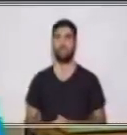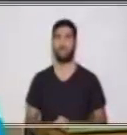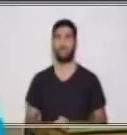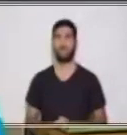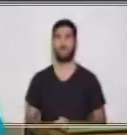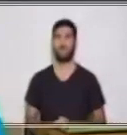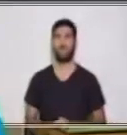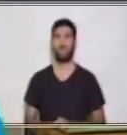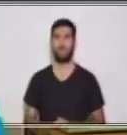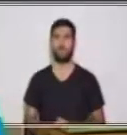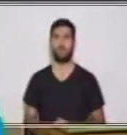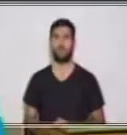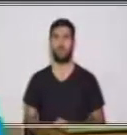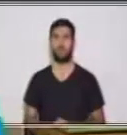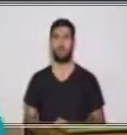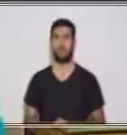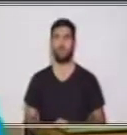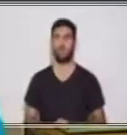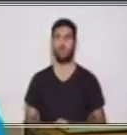beta